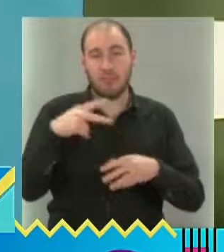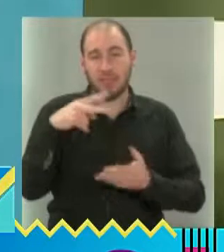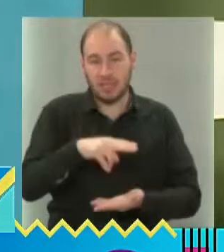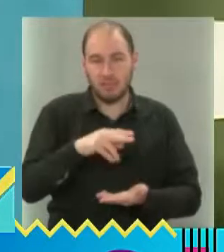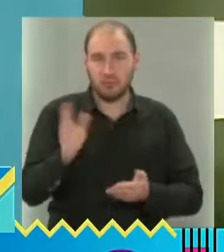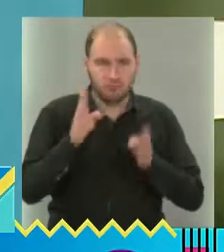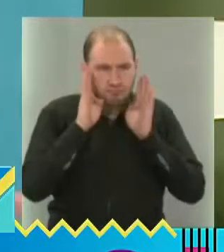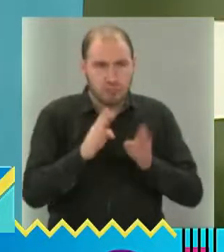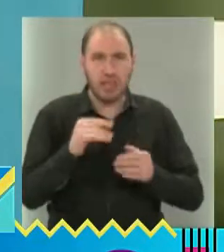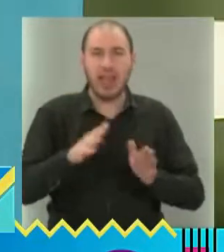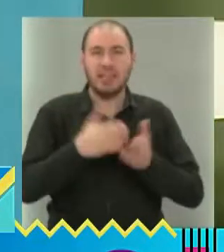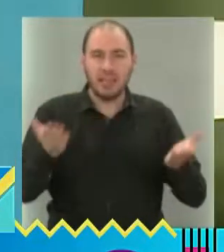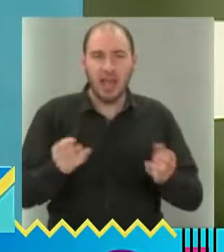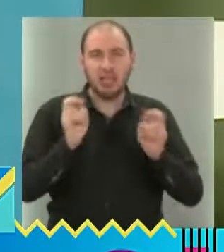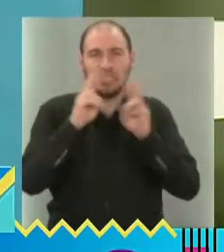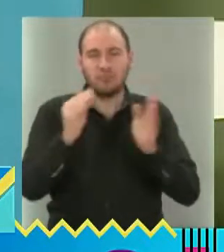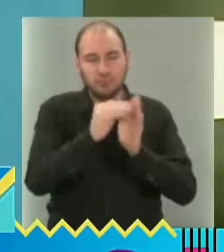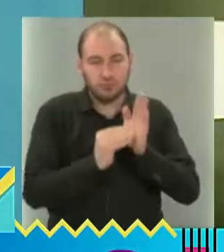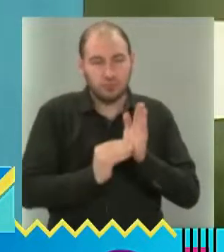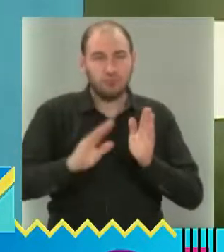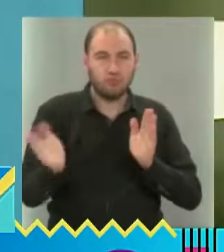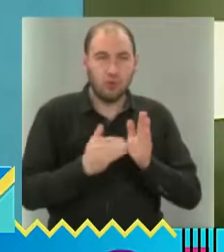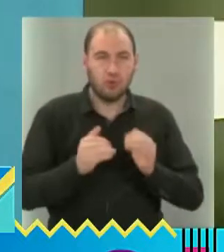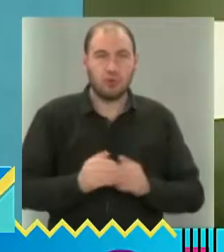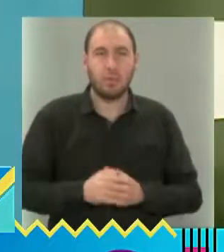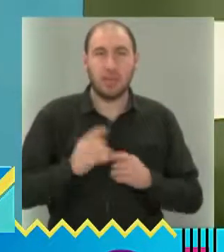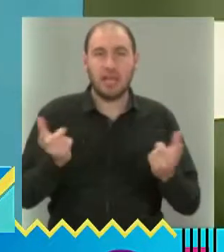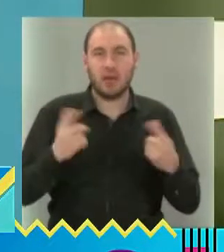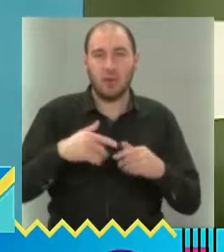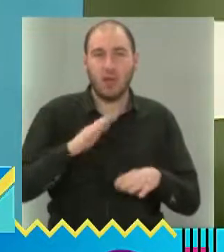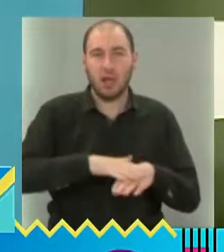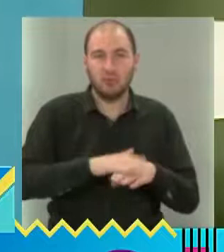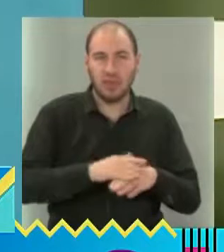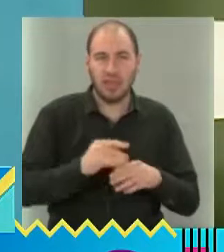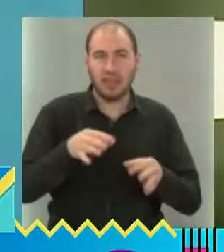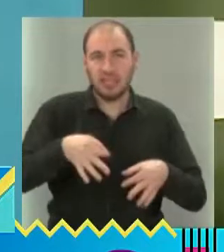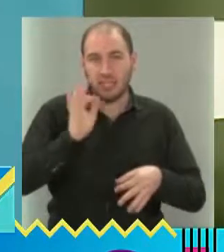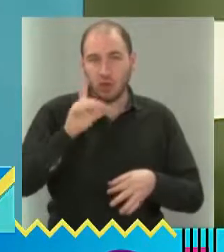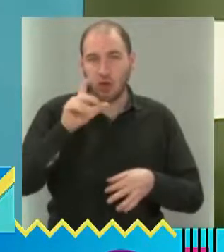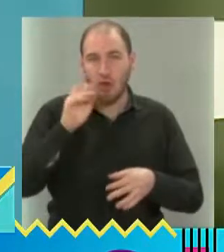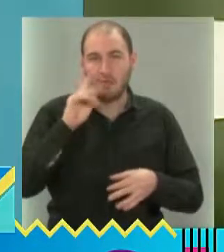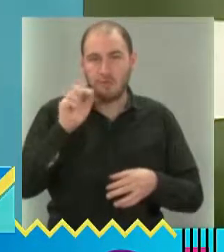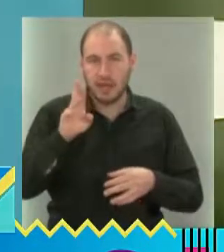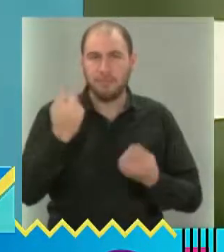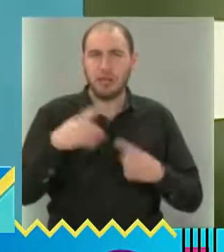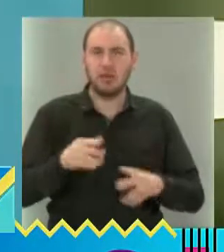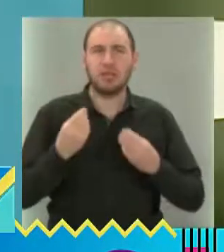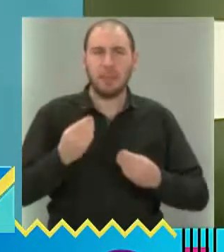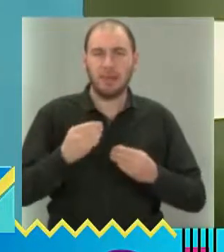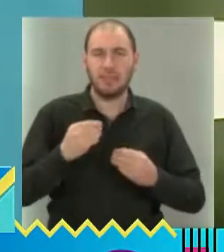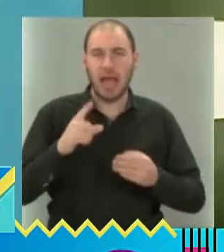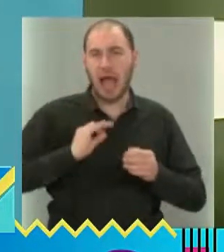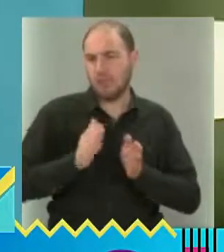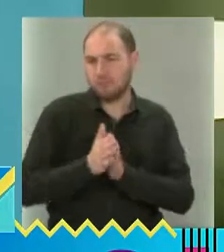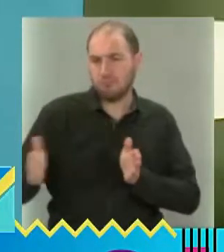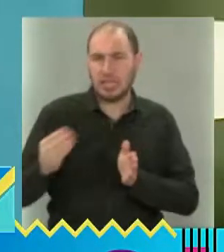estamos todos atentos, los diarios se llenan de titulares a partir de la reunión de autoridades en el desayuno de Coviar, por ejemplo, pero ¿qué pasa el resto del